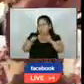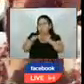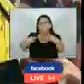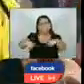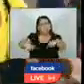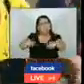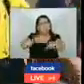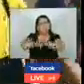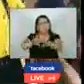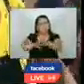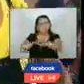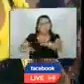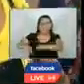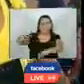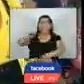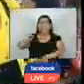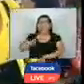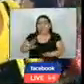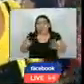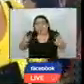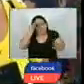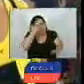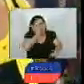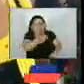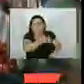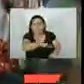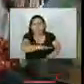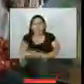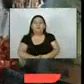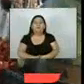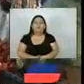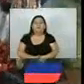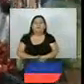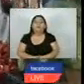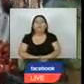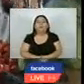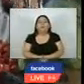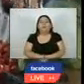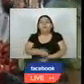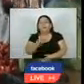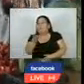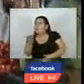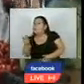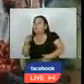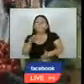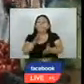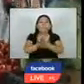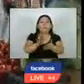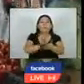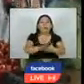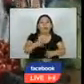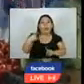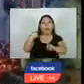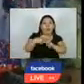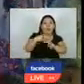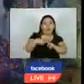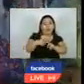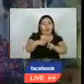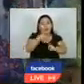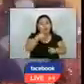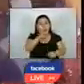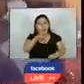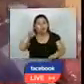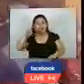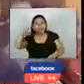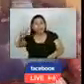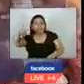mantienen. Ellos no le suben. No sé, en otros lugares. Según los precios recopilados hasta abril por la Defensoría